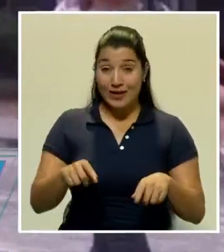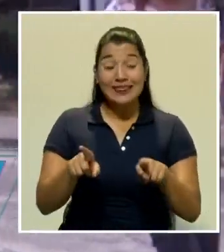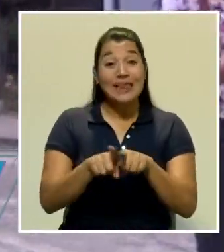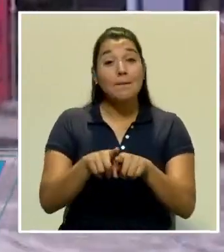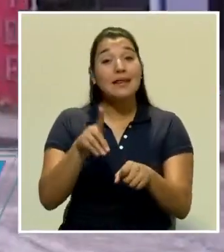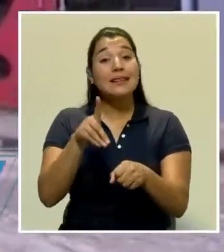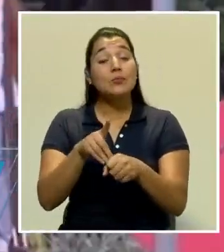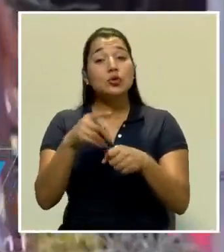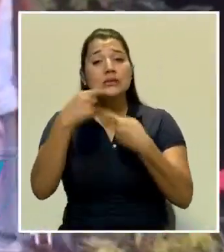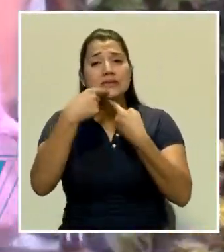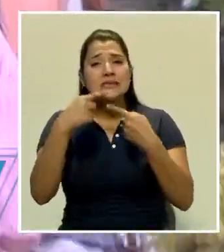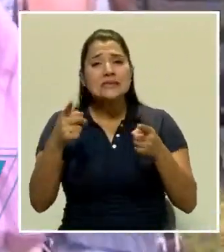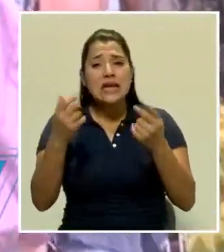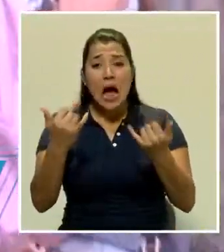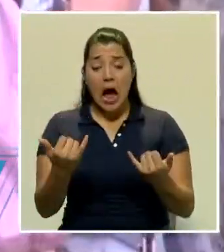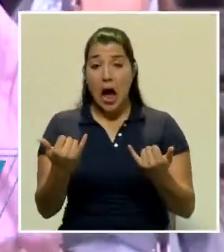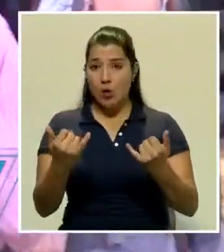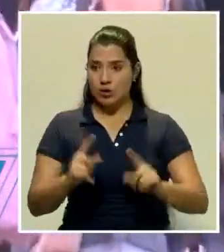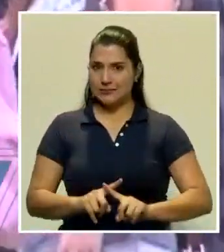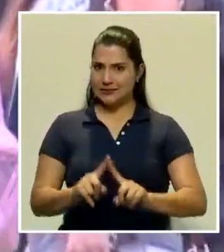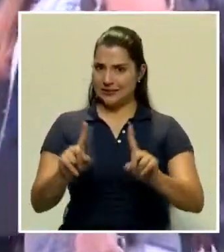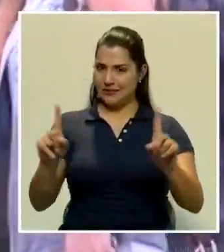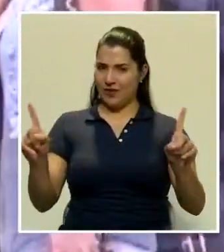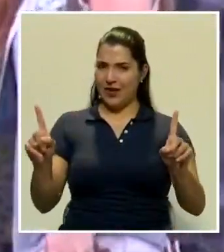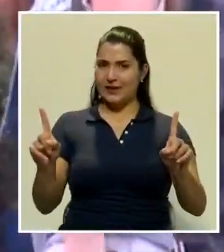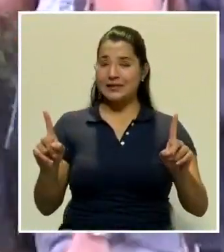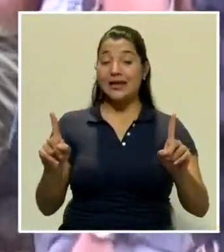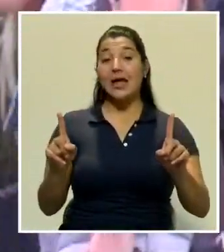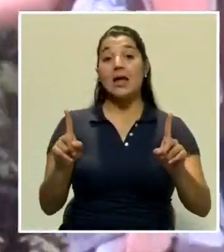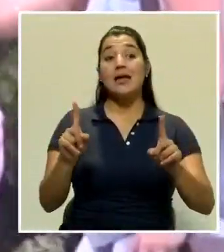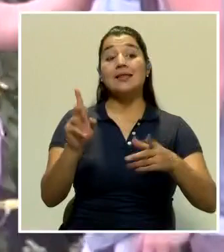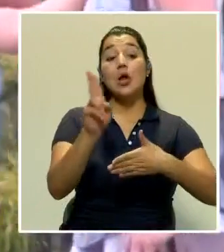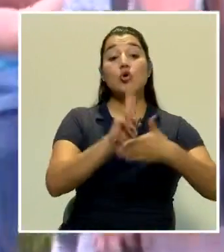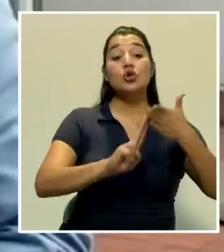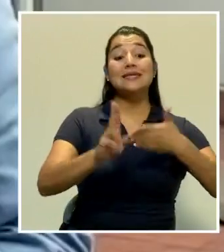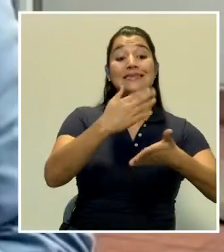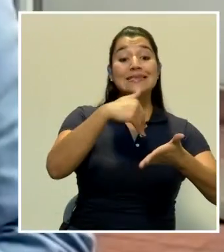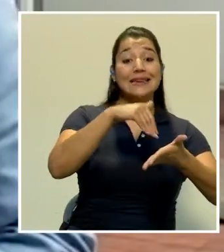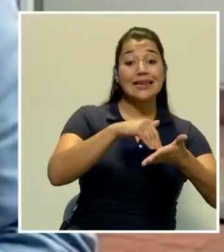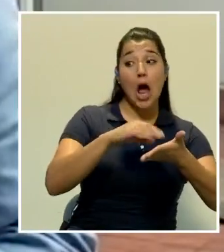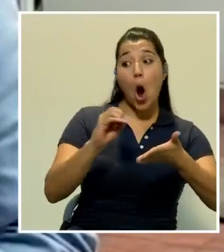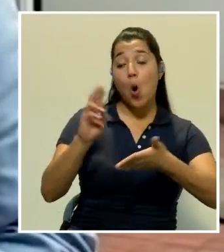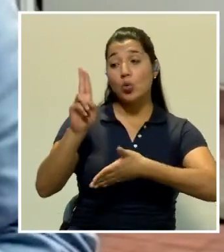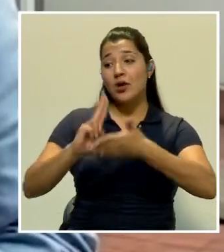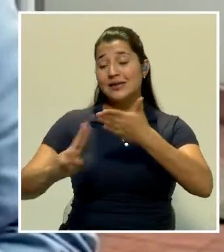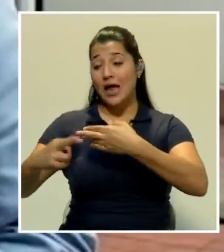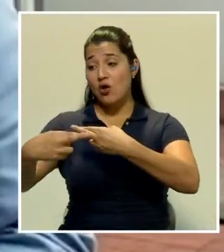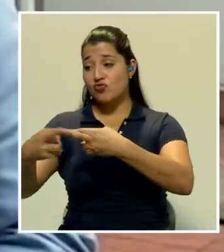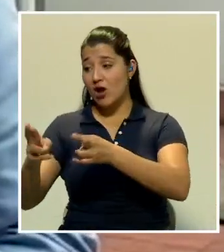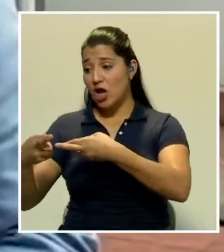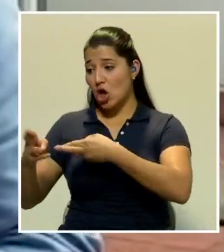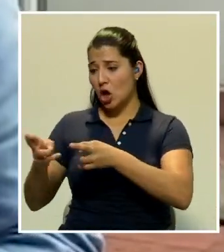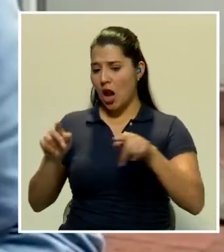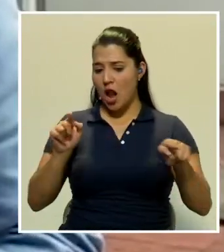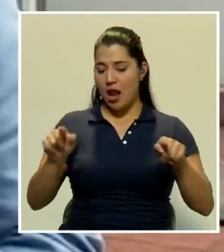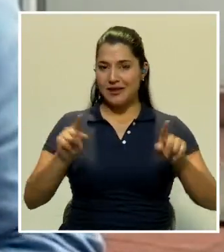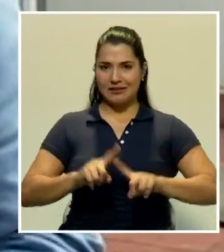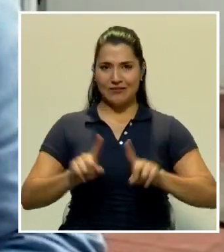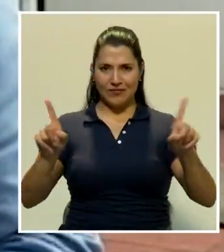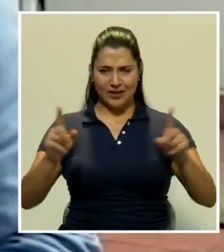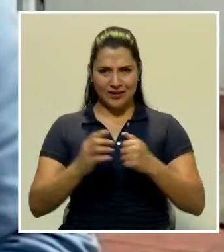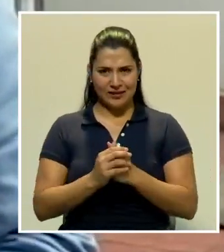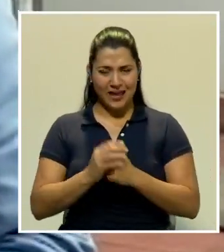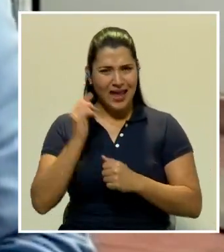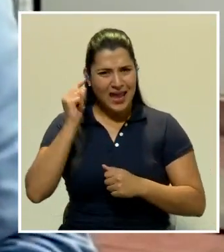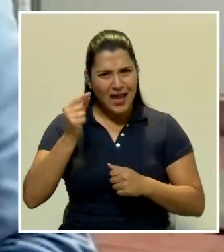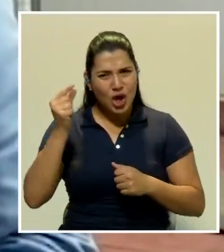fue que existen grandes diferencias entre las sedes regionales y las centrales. Ha quedado claro que a lo largo de los años los gobiernos no han